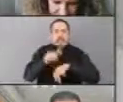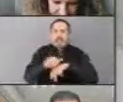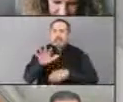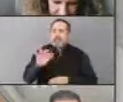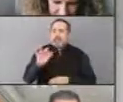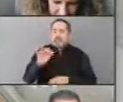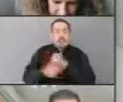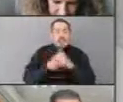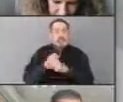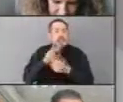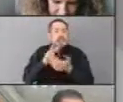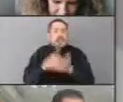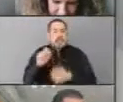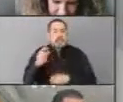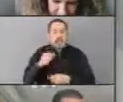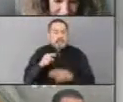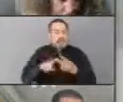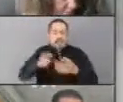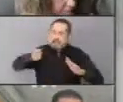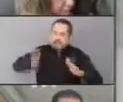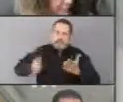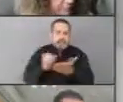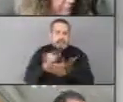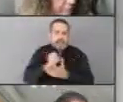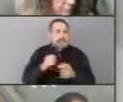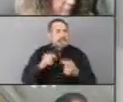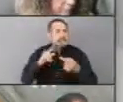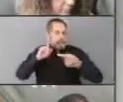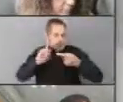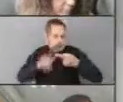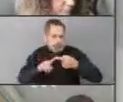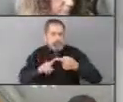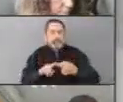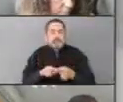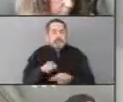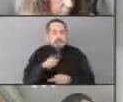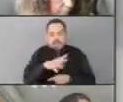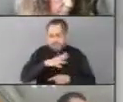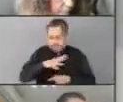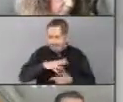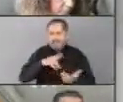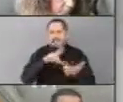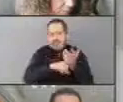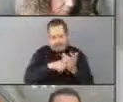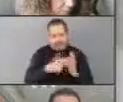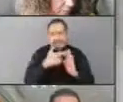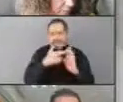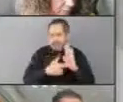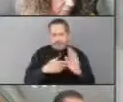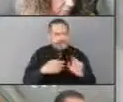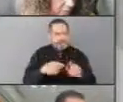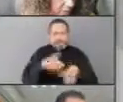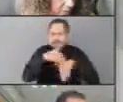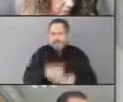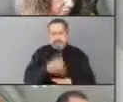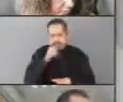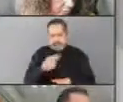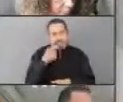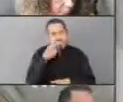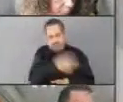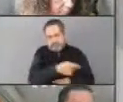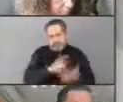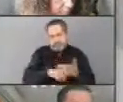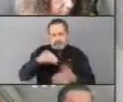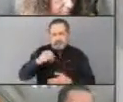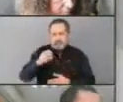de 2021, se resuelve, primero, es existente el uso indebido de la pauta atribuido a Morena en los